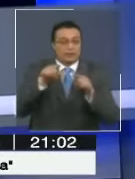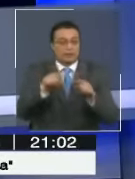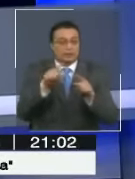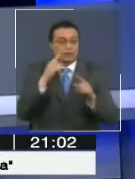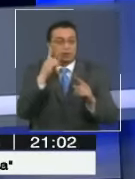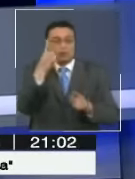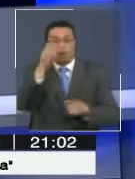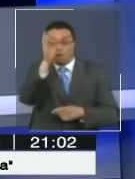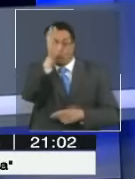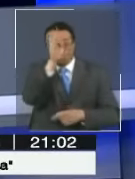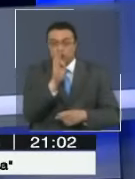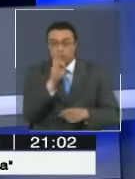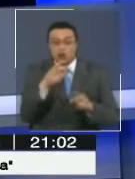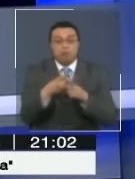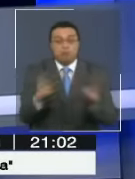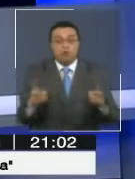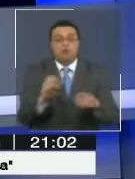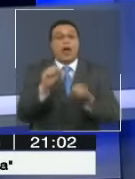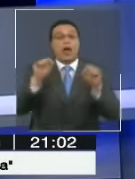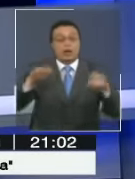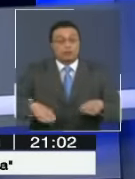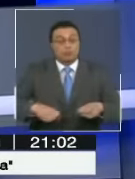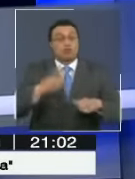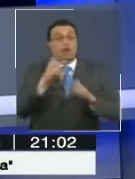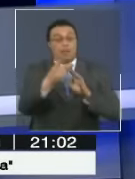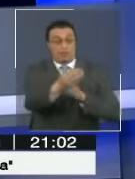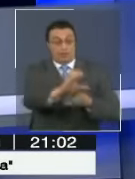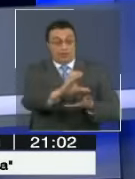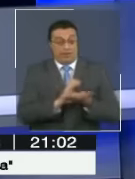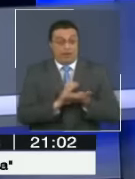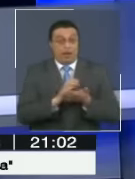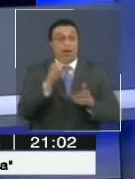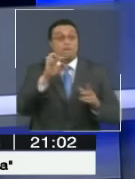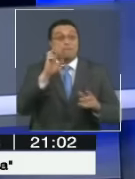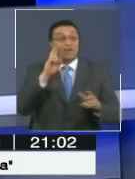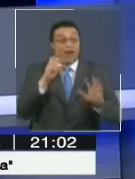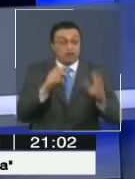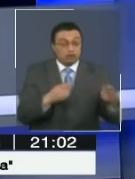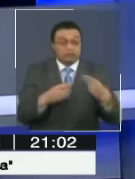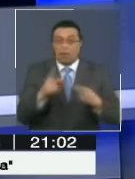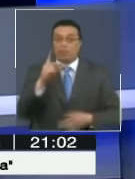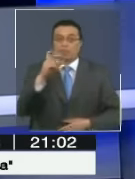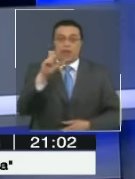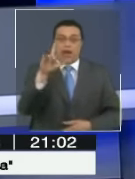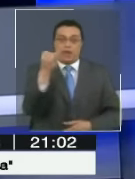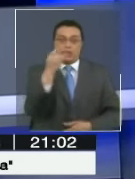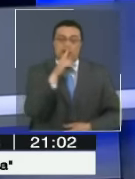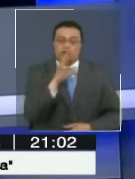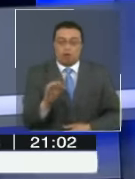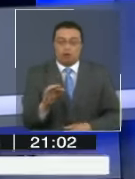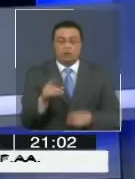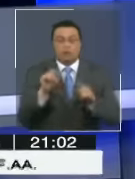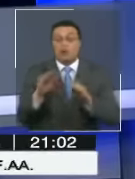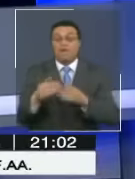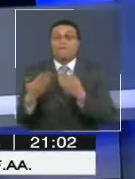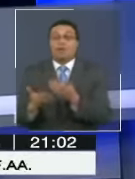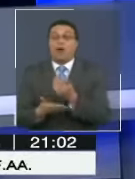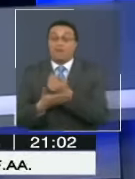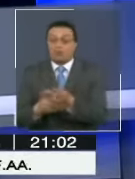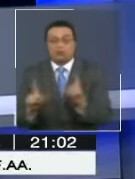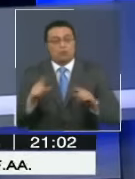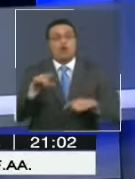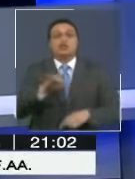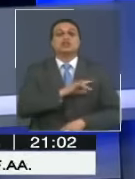un funcionario público acepte dinero de un privado se considera delito, más allá de si después le hace un favor. En